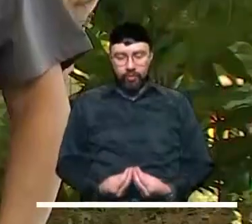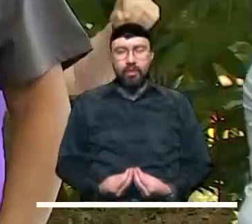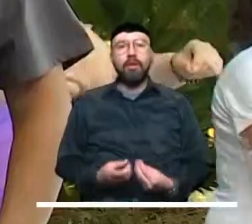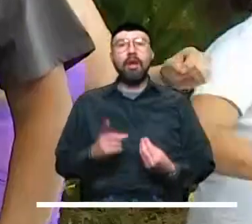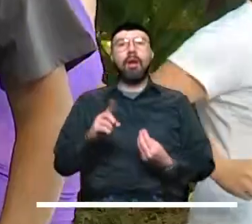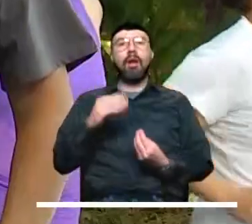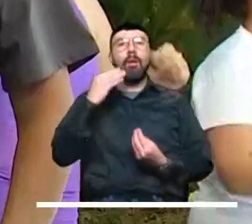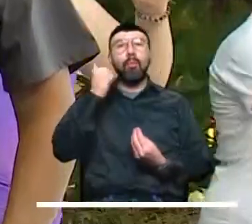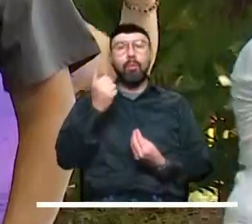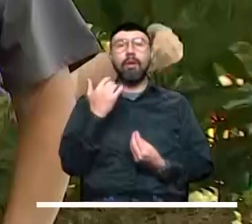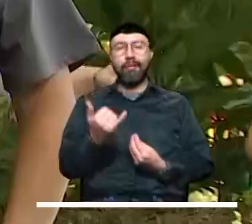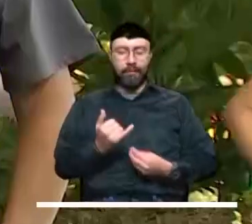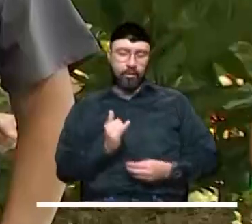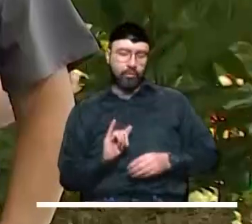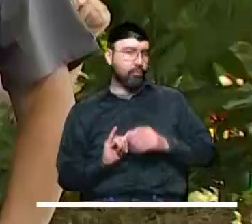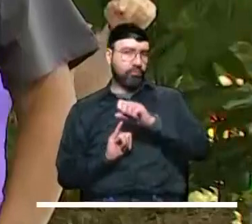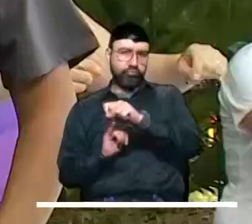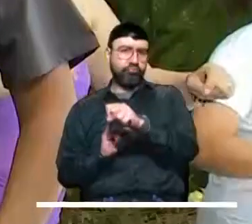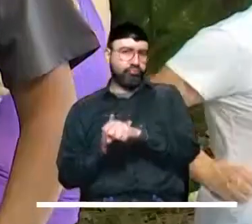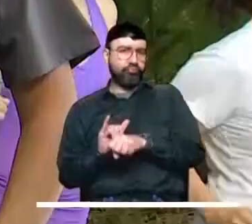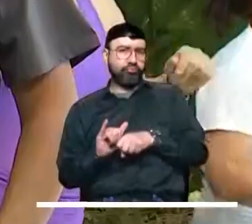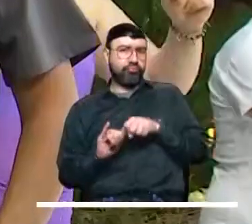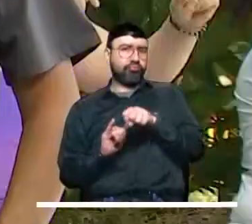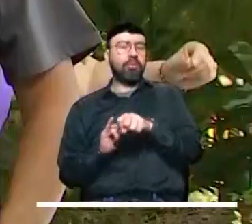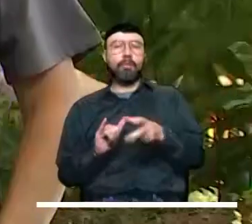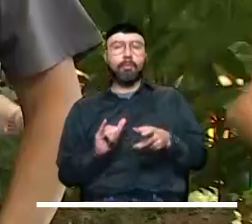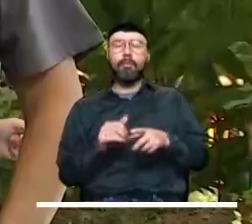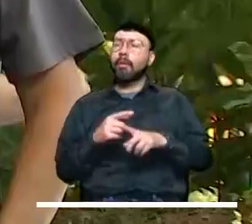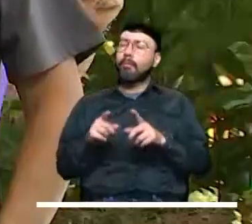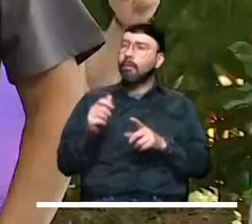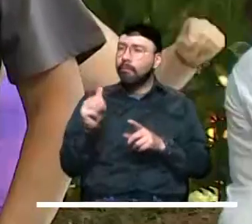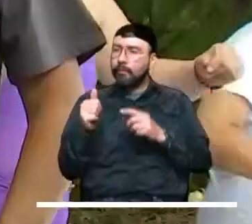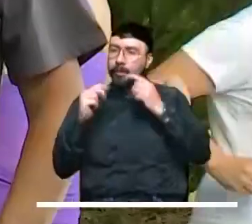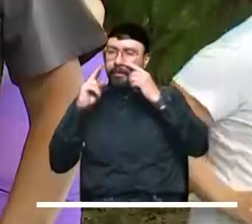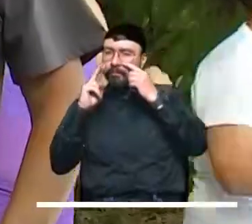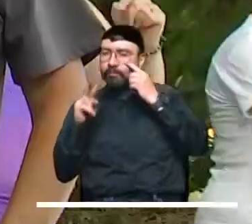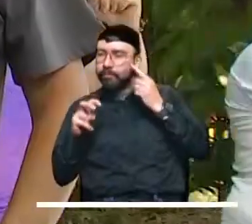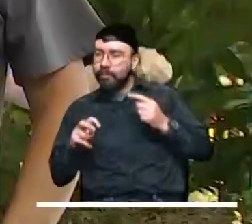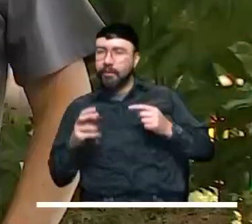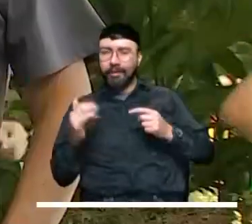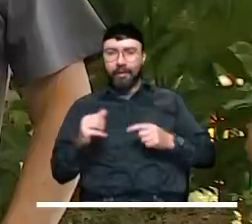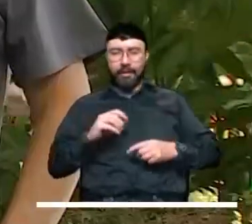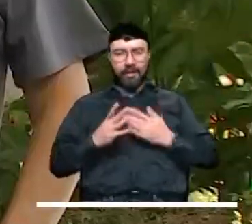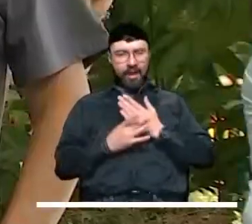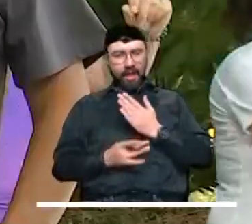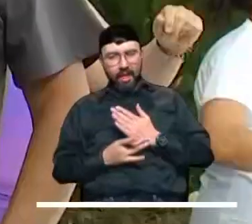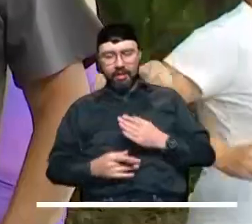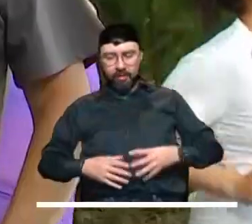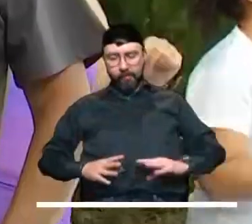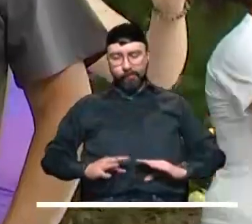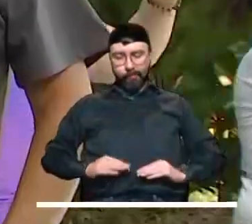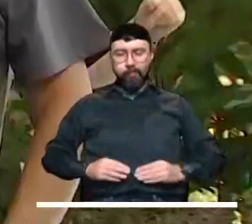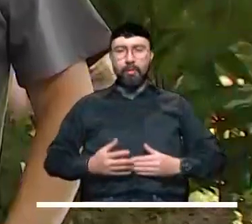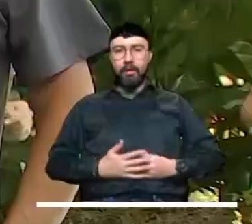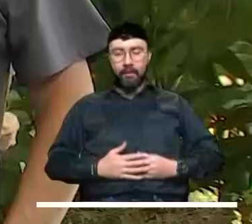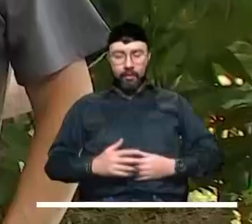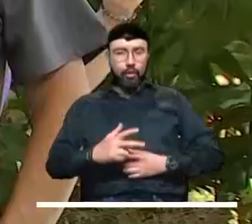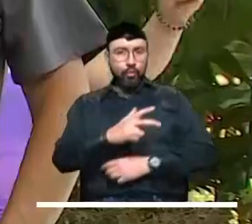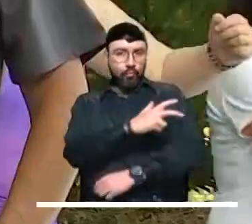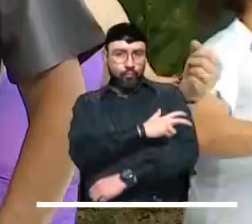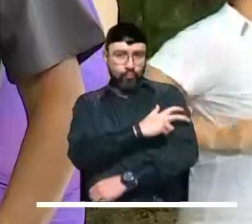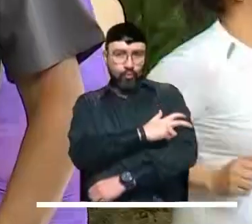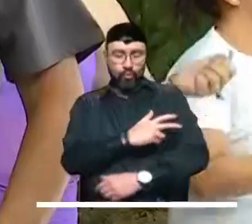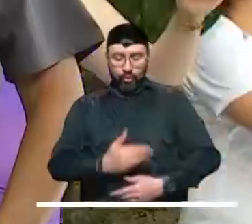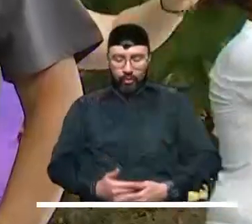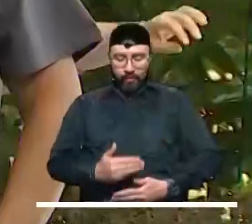útero. Pero adicionalmente él va a empezar a mirar el panículo adiposo, la grasa, lo que hay entre el músculo y